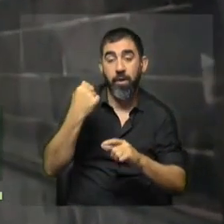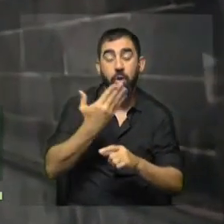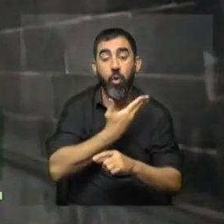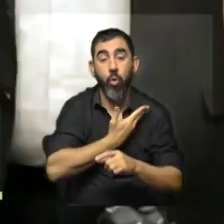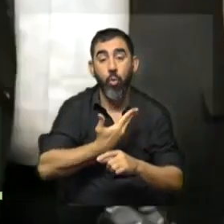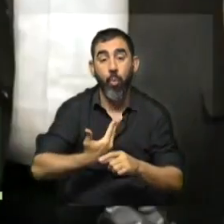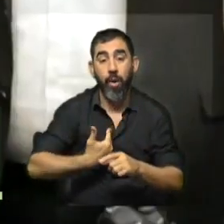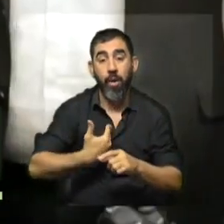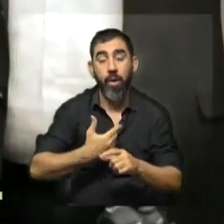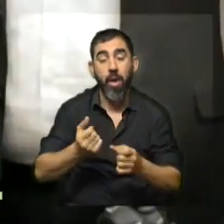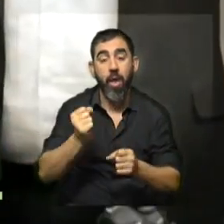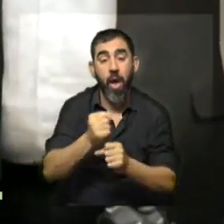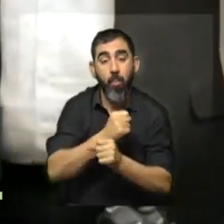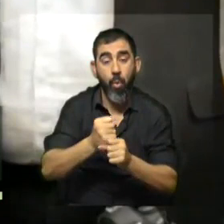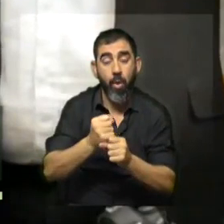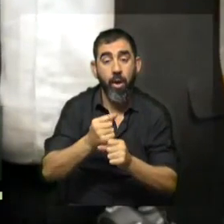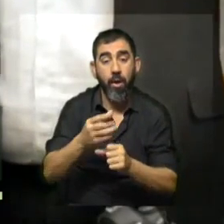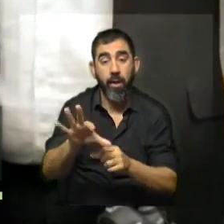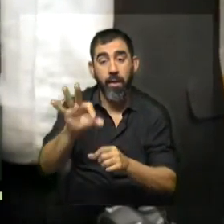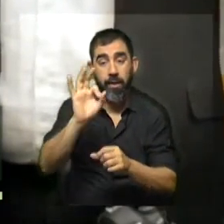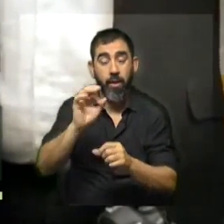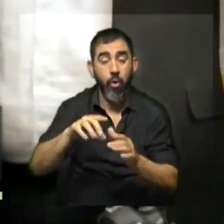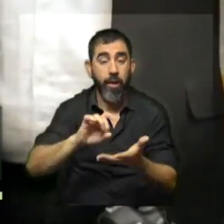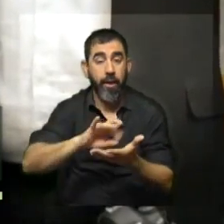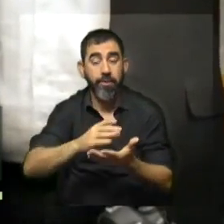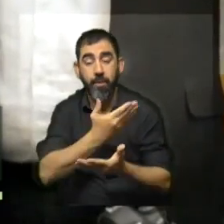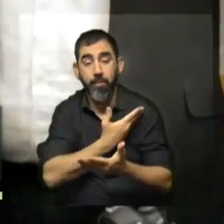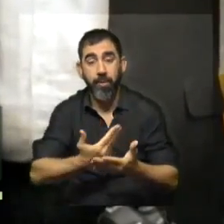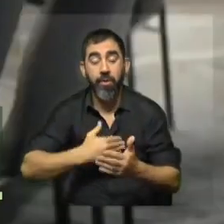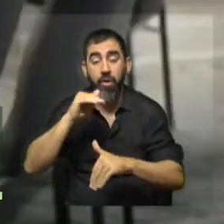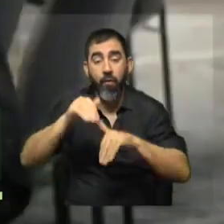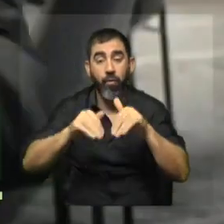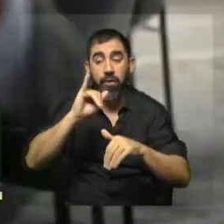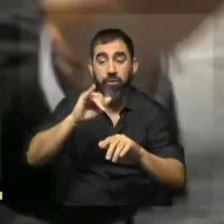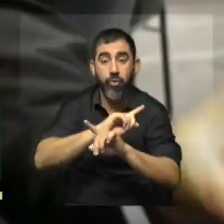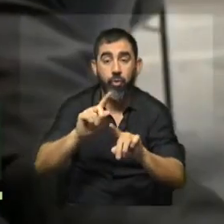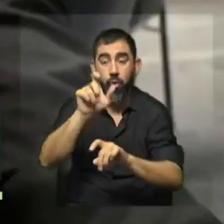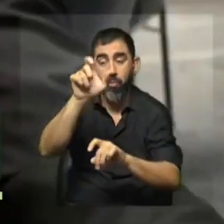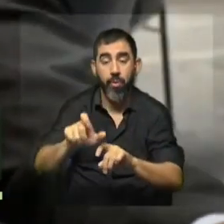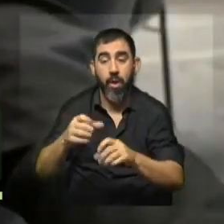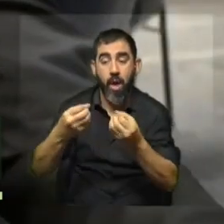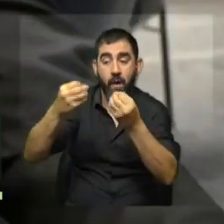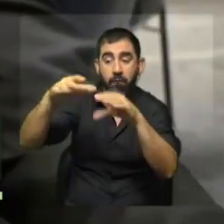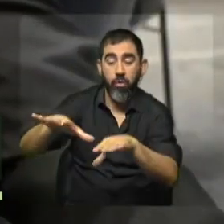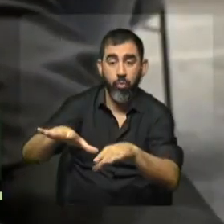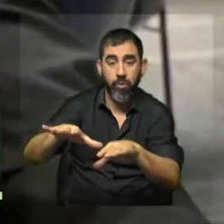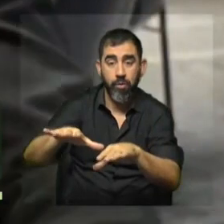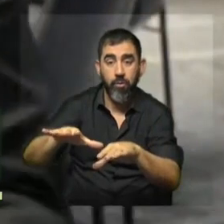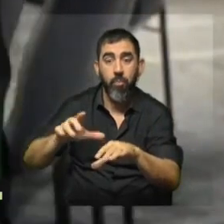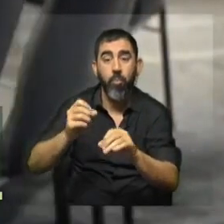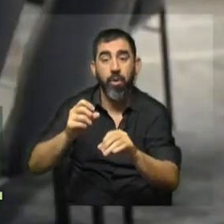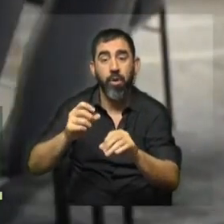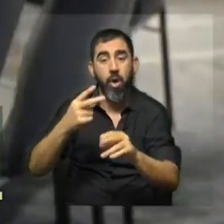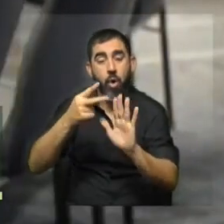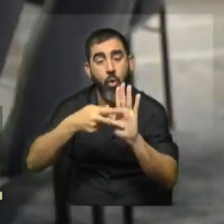que son quienes aprueban el nombramiento y la destitución del presidente, han estado votando si quieren que Claver Carone deje su cargo por haberse saltado